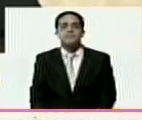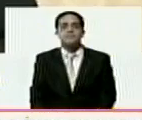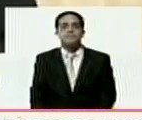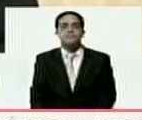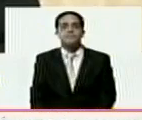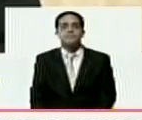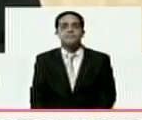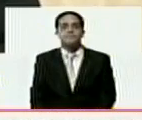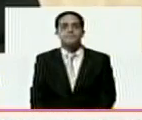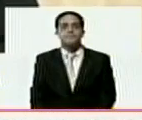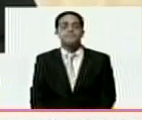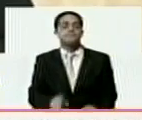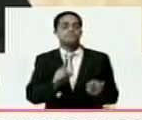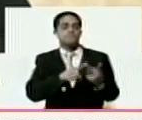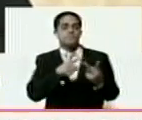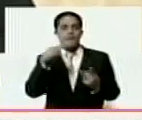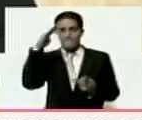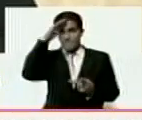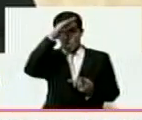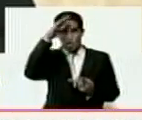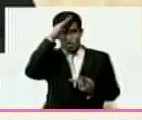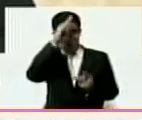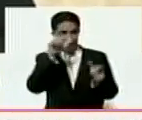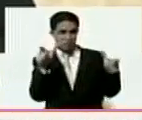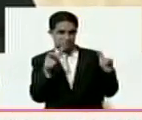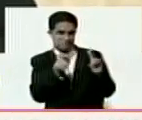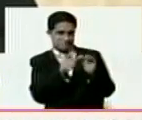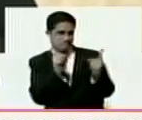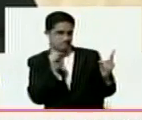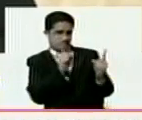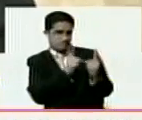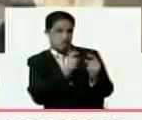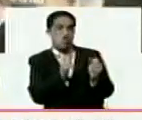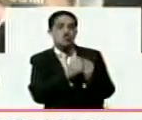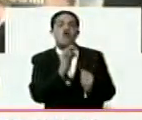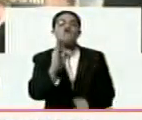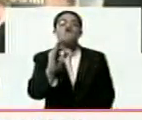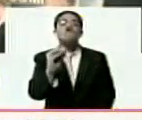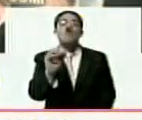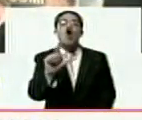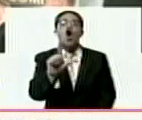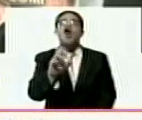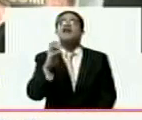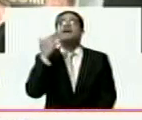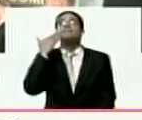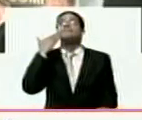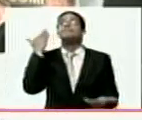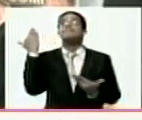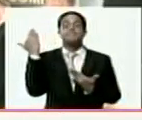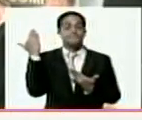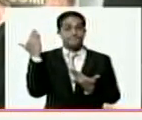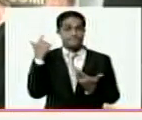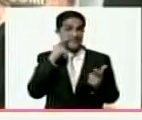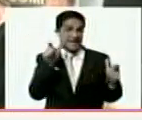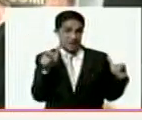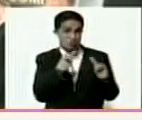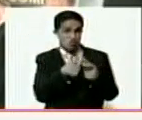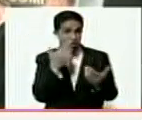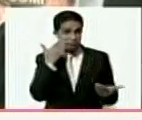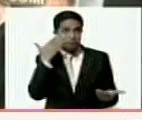Se reunió el señor Bolsonaro con el señor Foller, firmaron, no sé si hay, ahí están las imágenes,